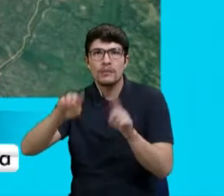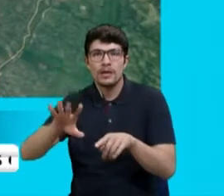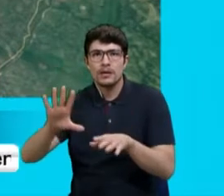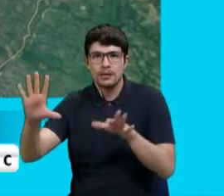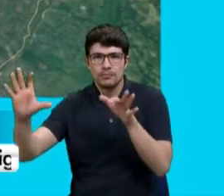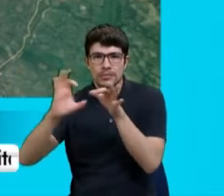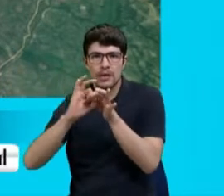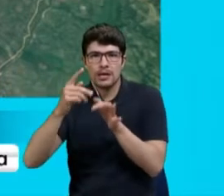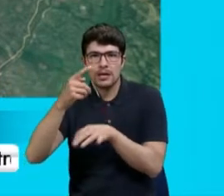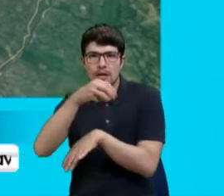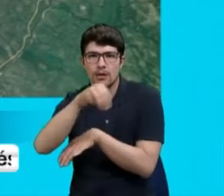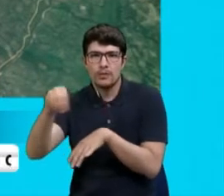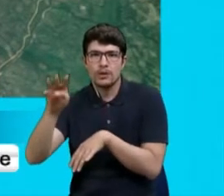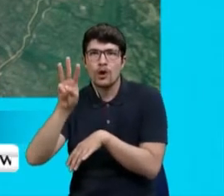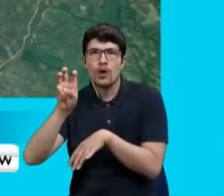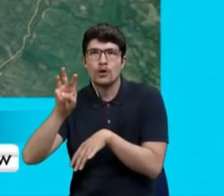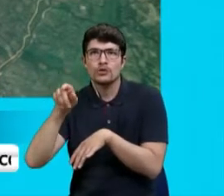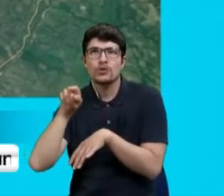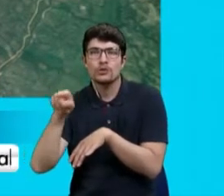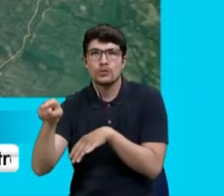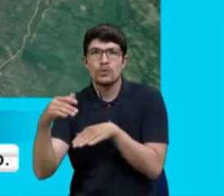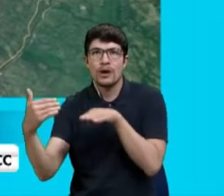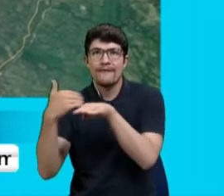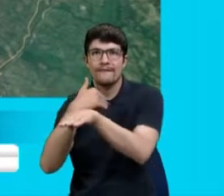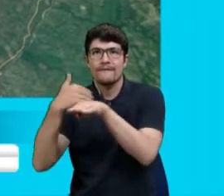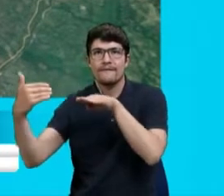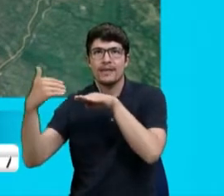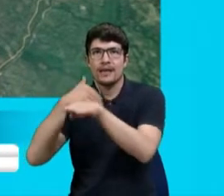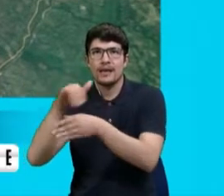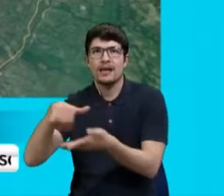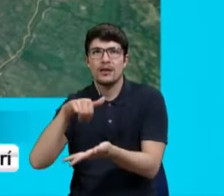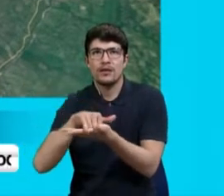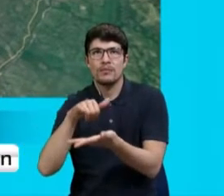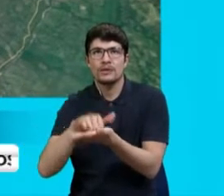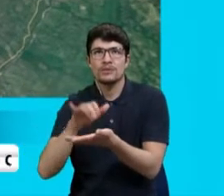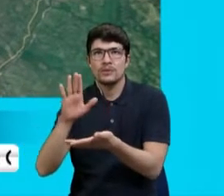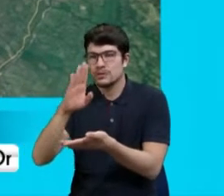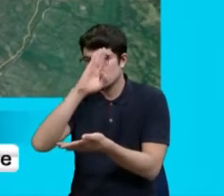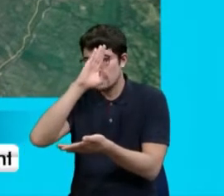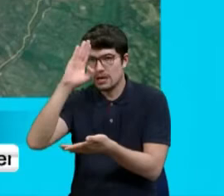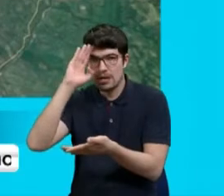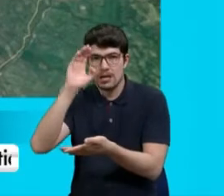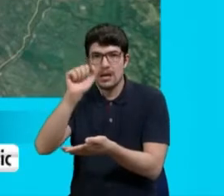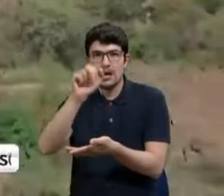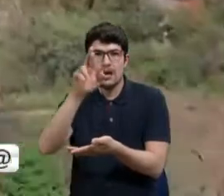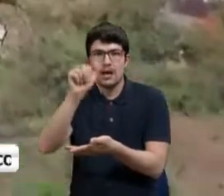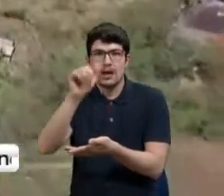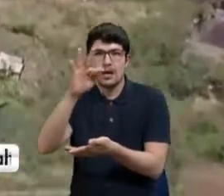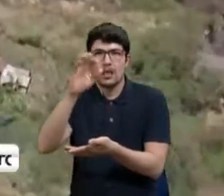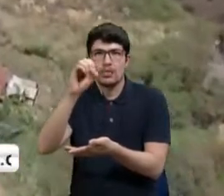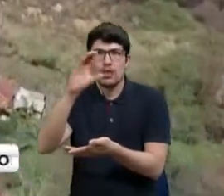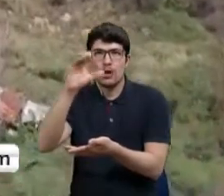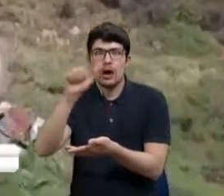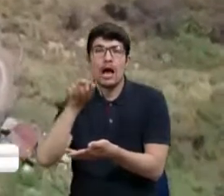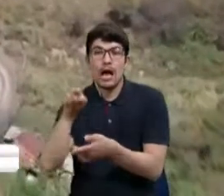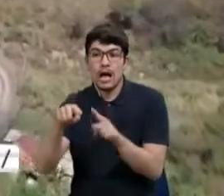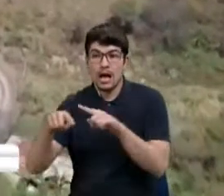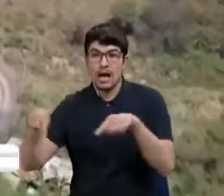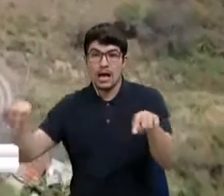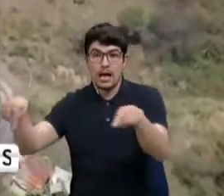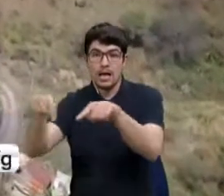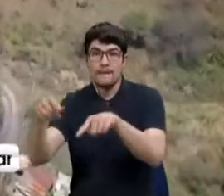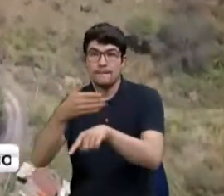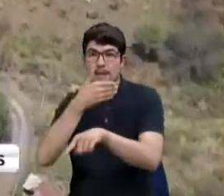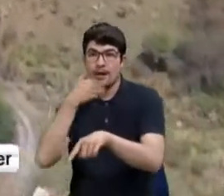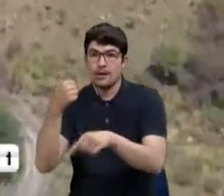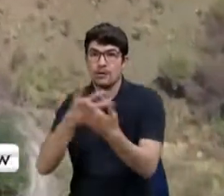kilómetro 8, donde se convertiría en una vía paralela con la vía San Gil-Aratoca. Así las cosas, este sería uno